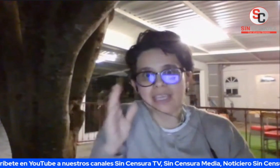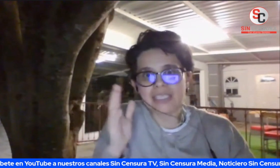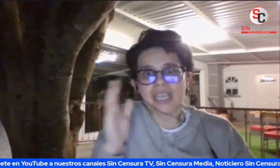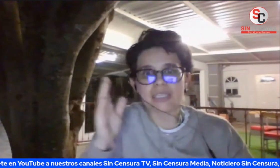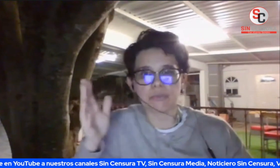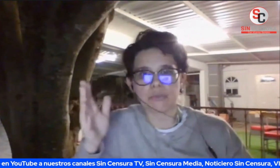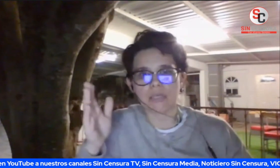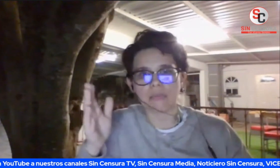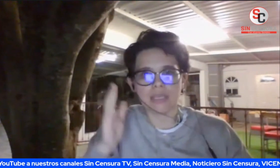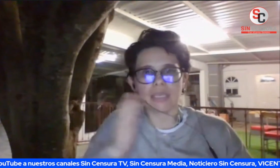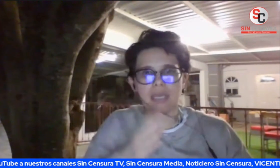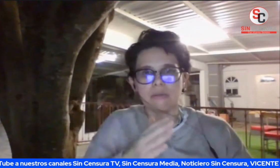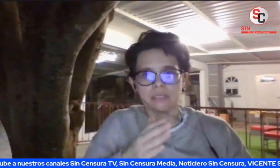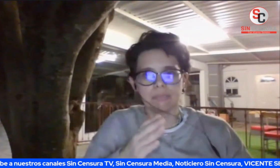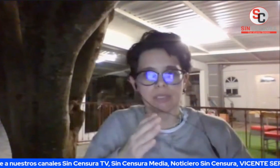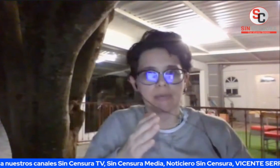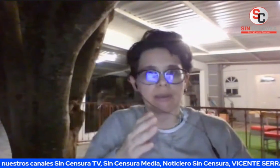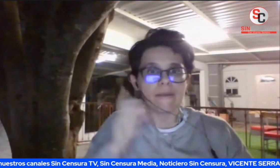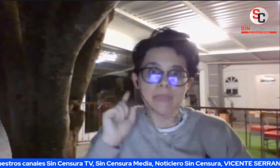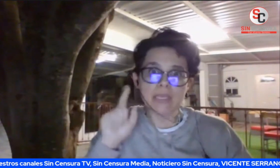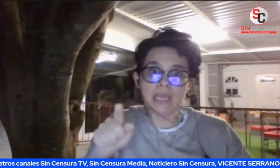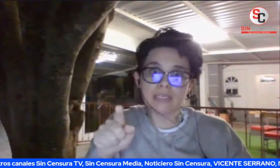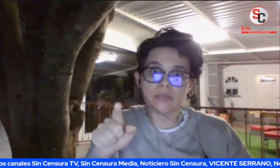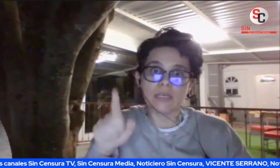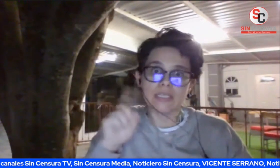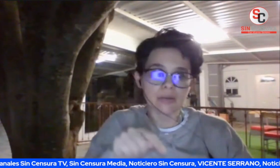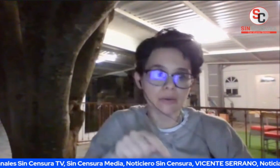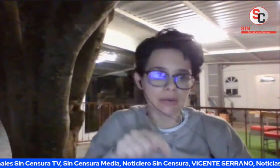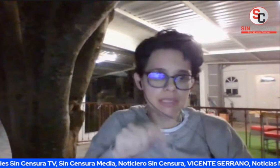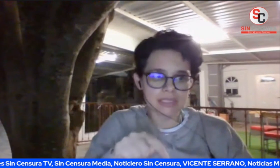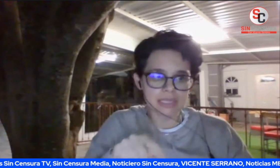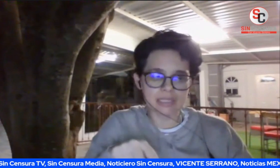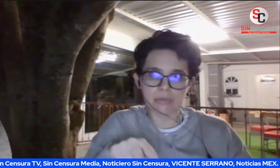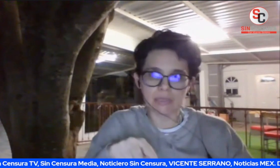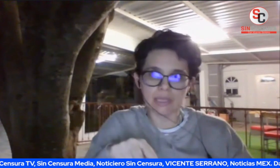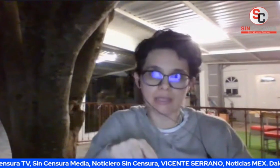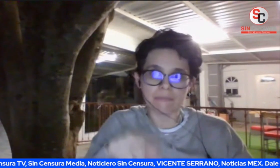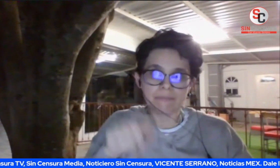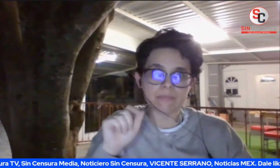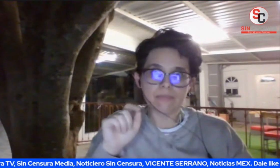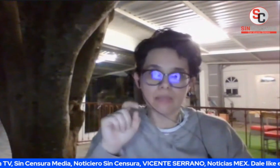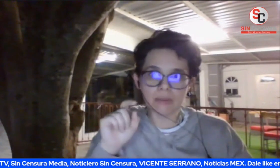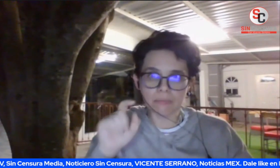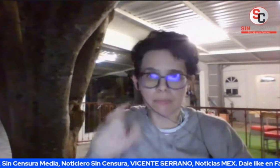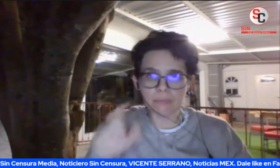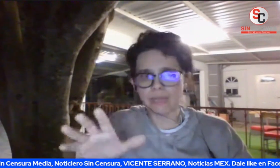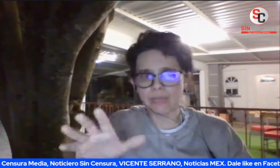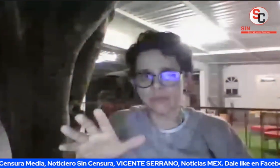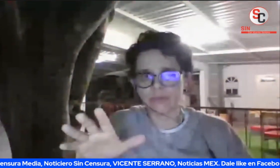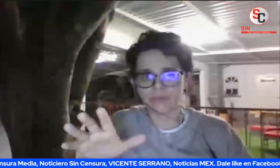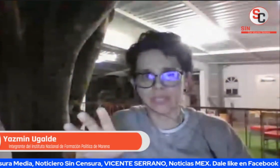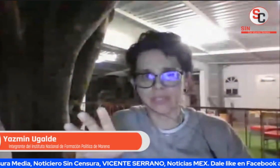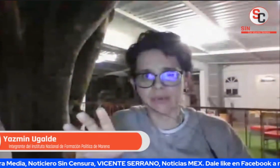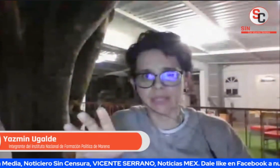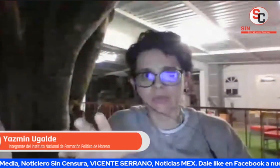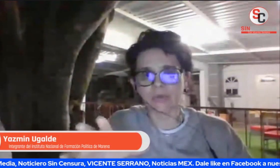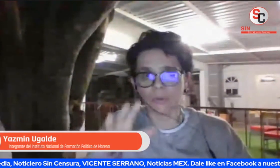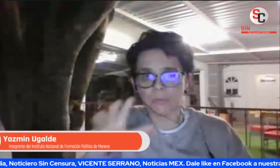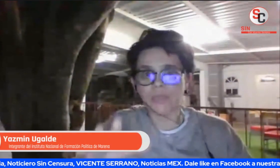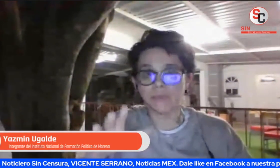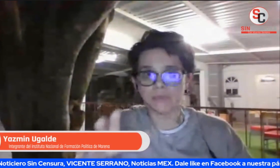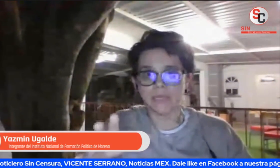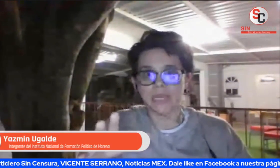qué sí es posible y qué no es posible. Y eso se lograba desde esta unidad, por lo menos con Santiago Nieto,